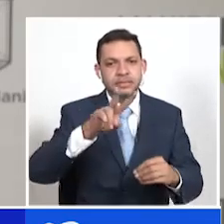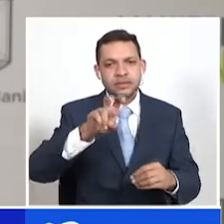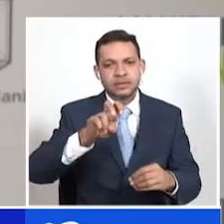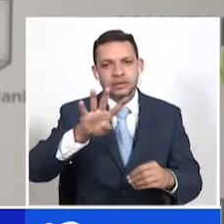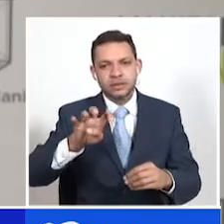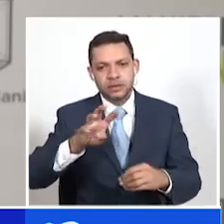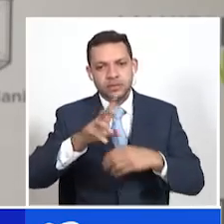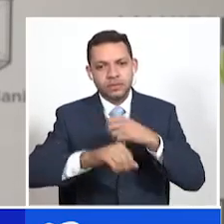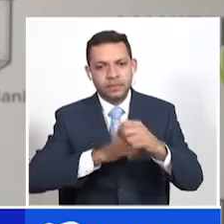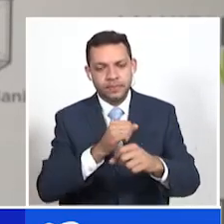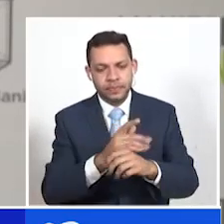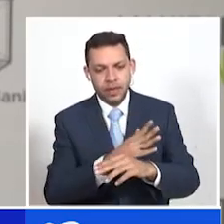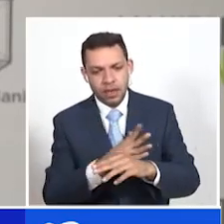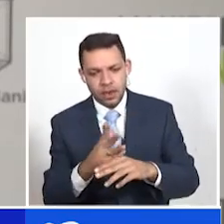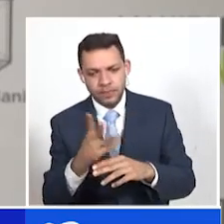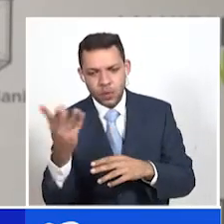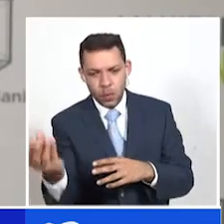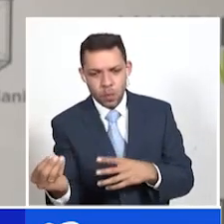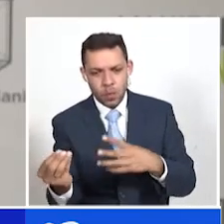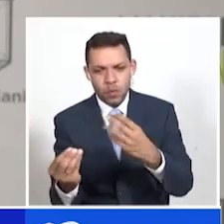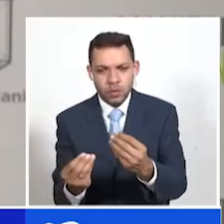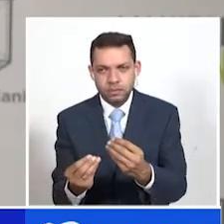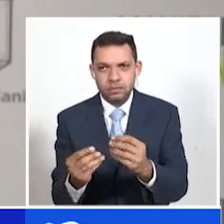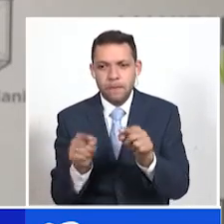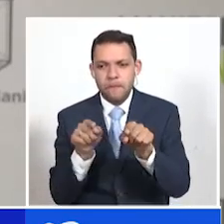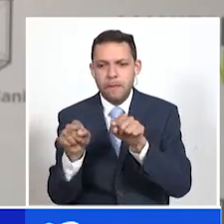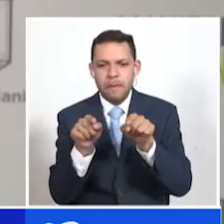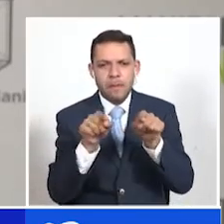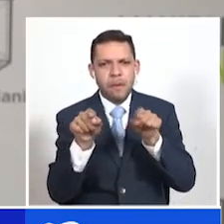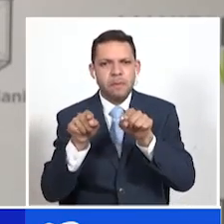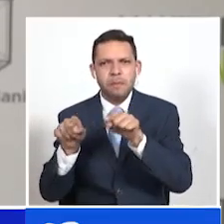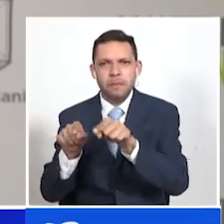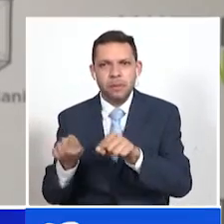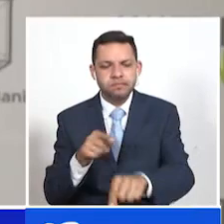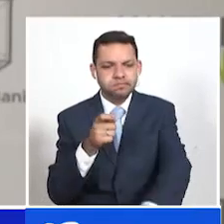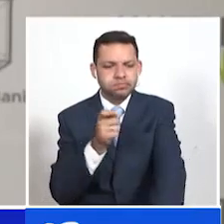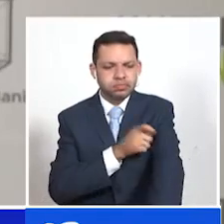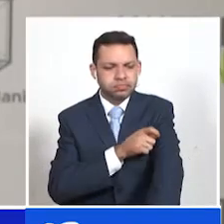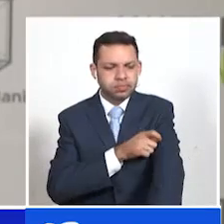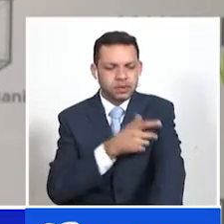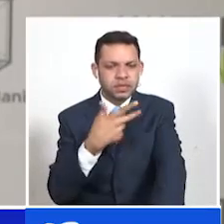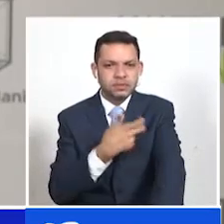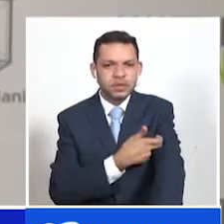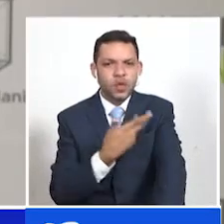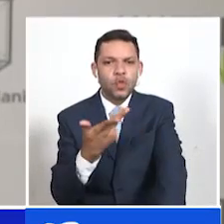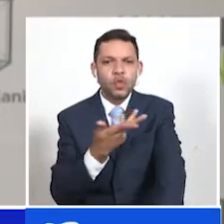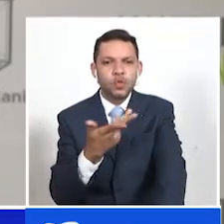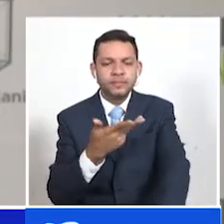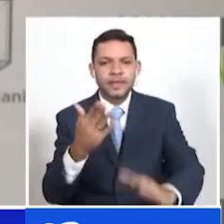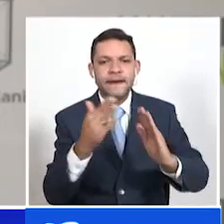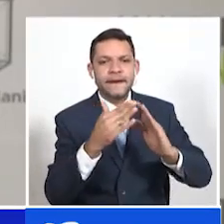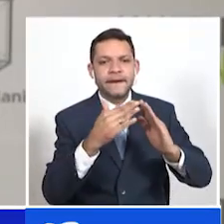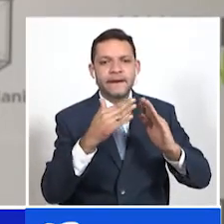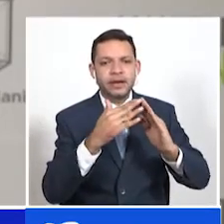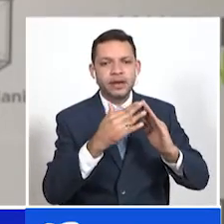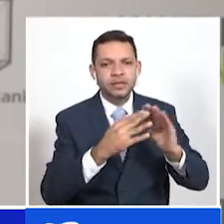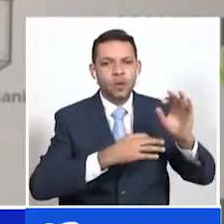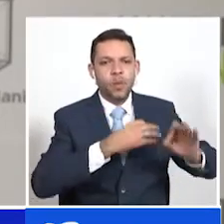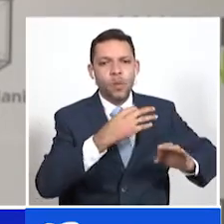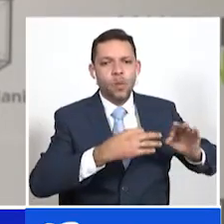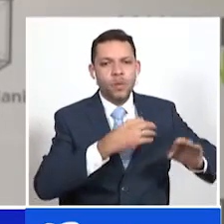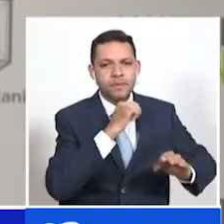de edad. De manera progresiva, entonces, hemos vacunado inicialmente a quienes están viviendo en los centros de protección al adulto